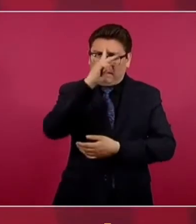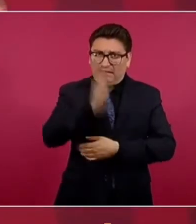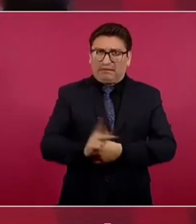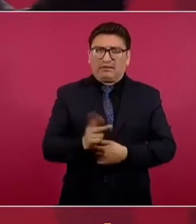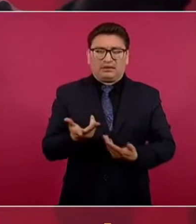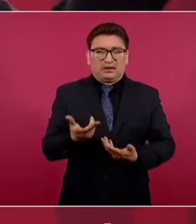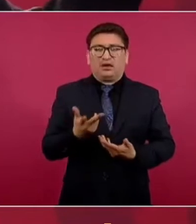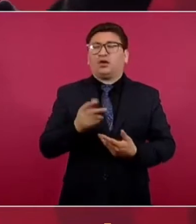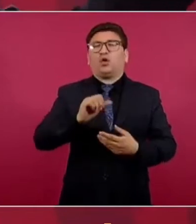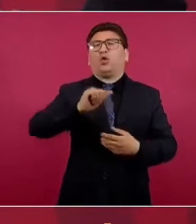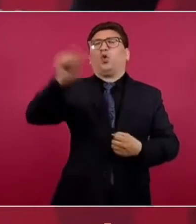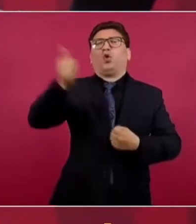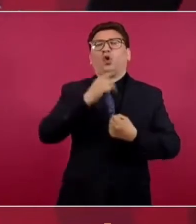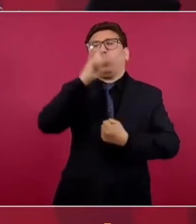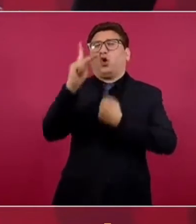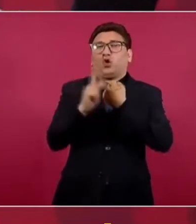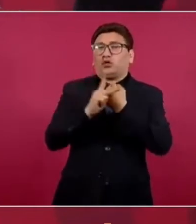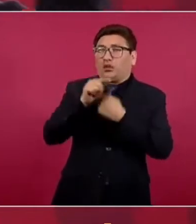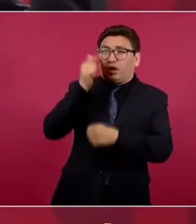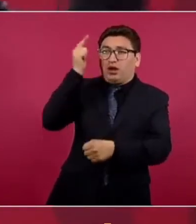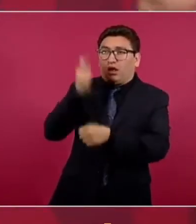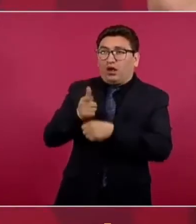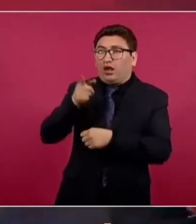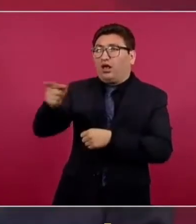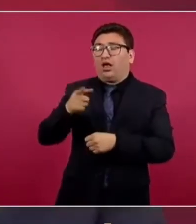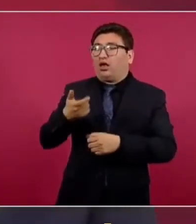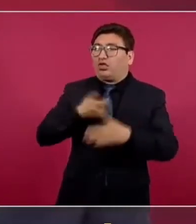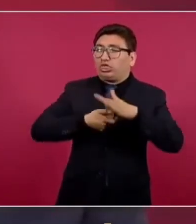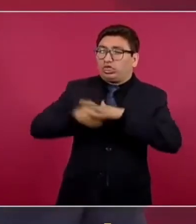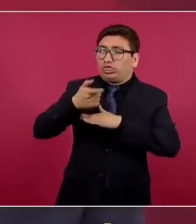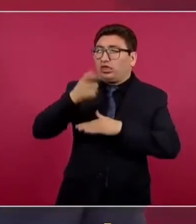En cualquier país hubiese sido un escándalo.